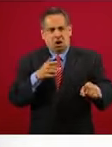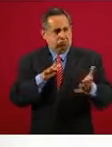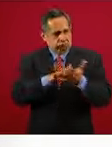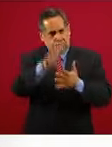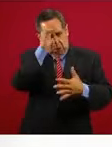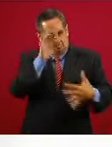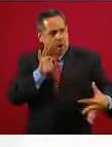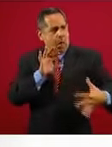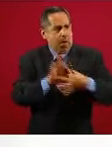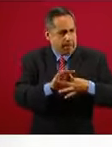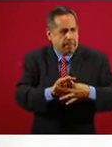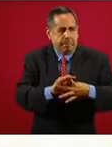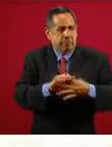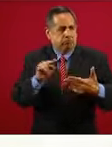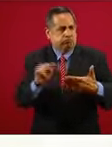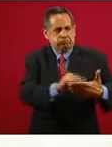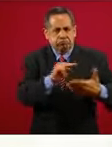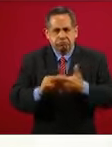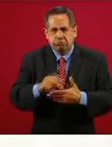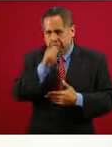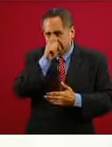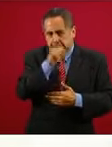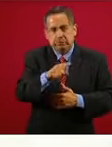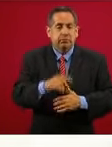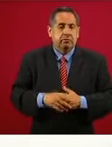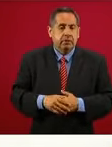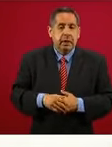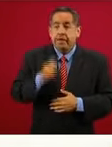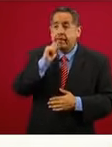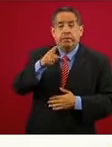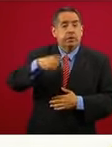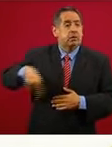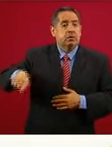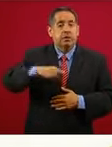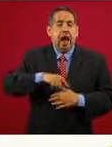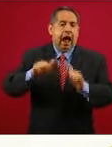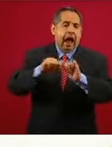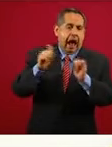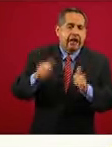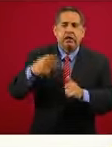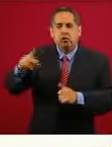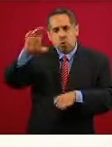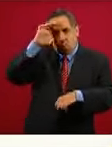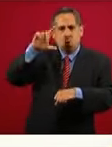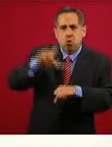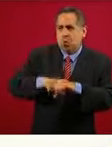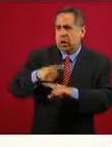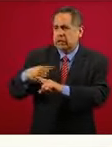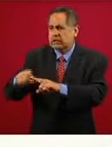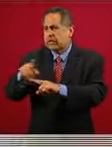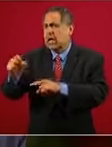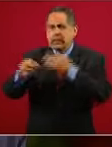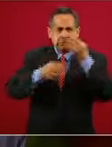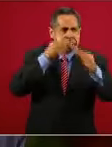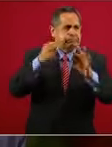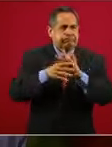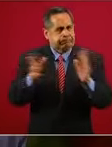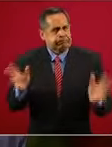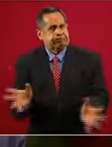seguimos promoviendo el arte y todas las expresiones culturales.